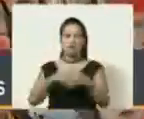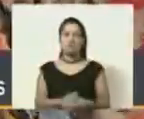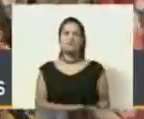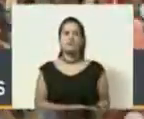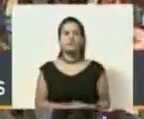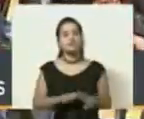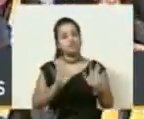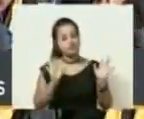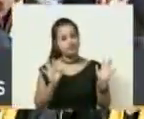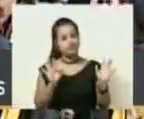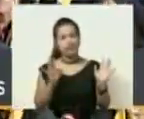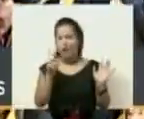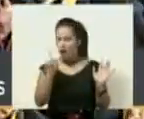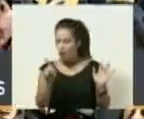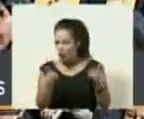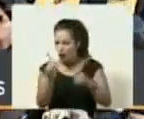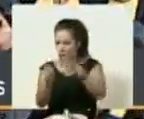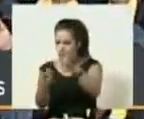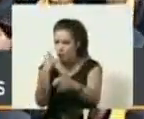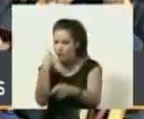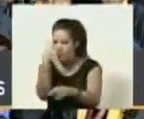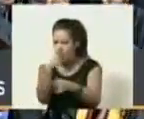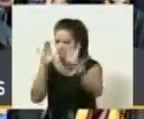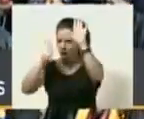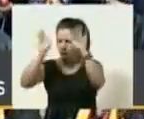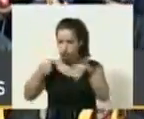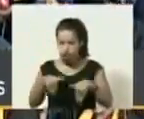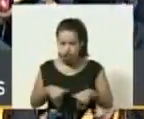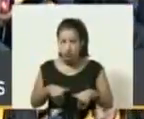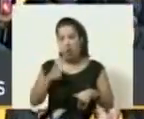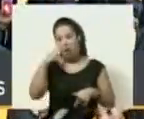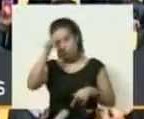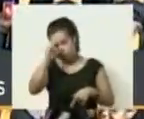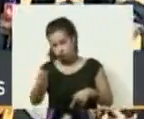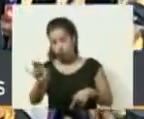Bueno, hay gente que no va a votar. Está bien, lo respeto.